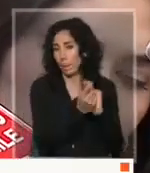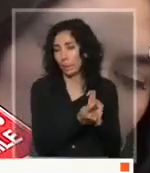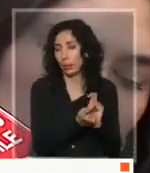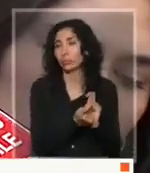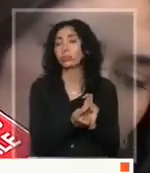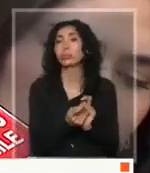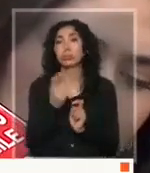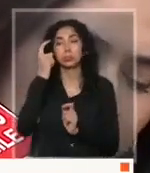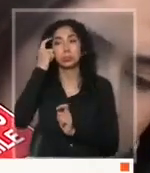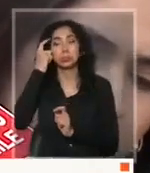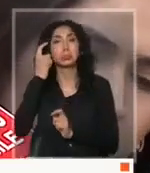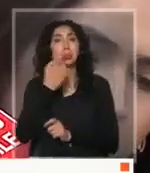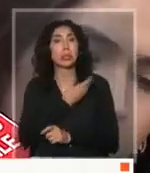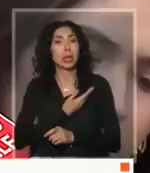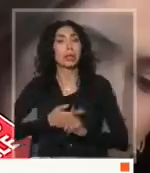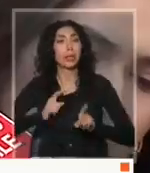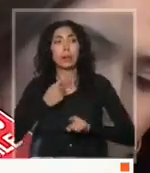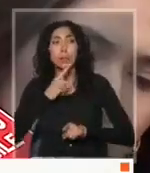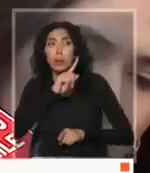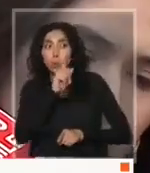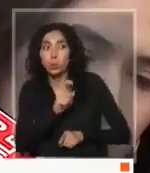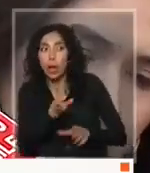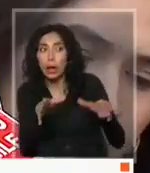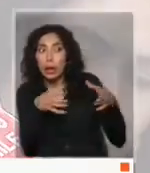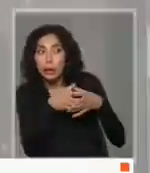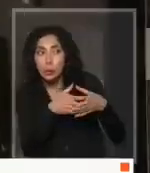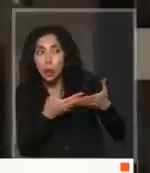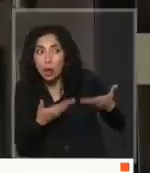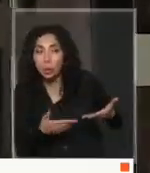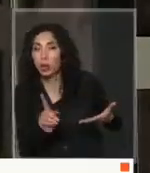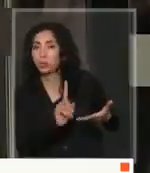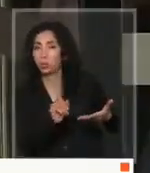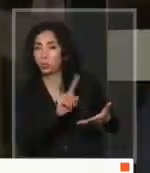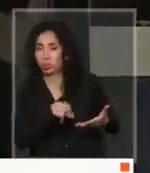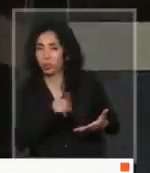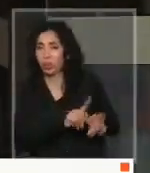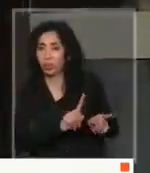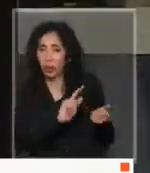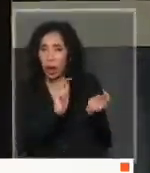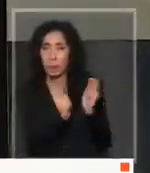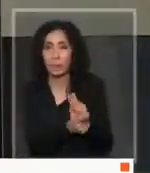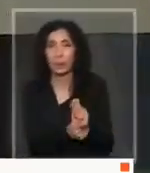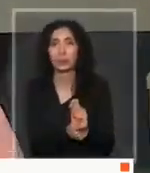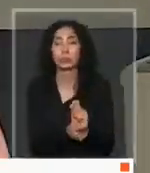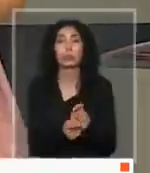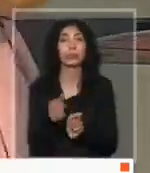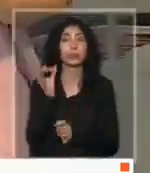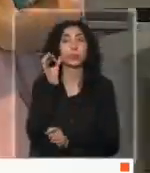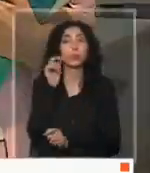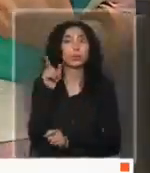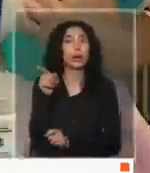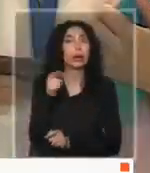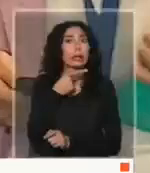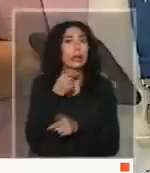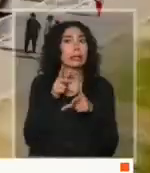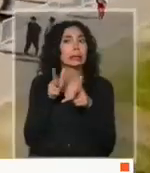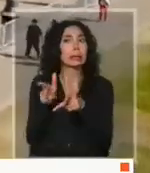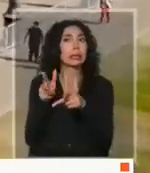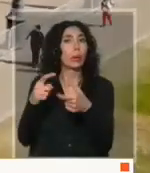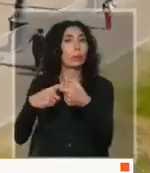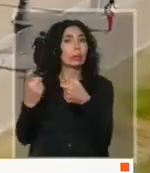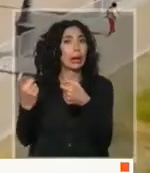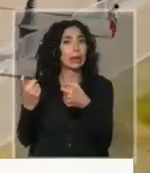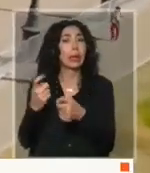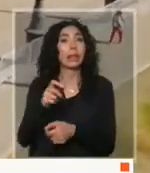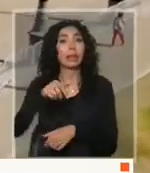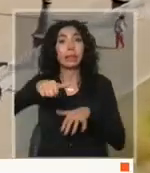puede impulsar su agenda, y la respuesta que vemos desde la oposición es que no. Y los ojos están sobre ella, las presiones para su salida. El 16 de noviembre vence